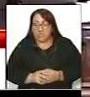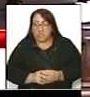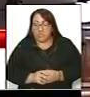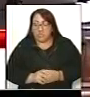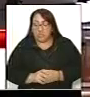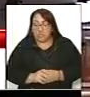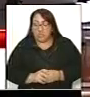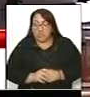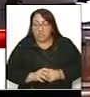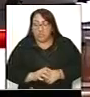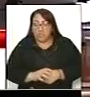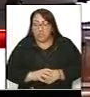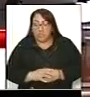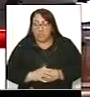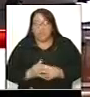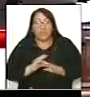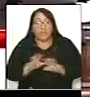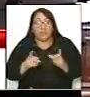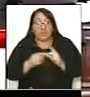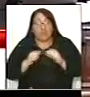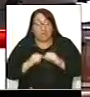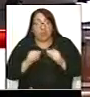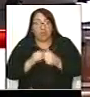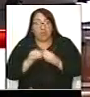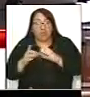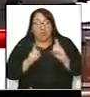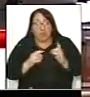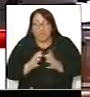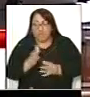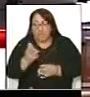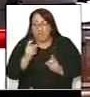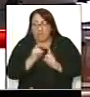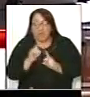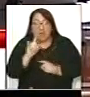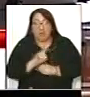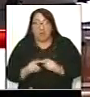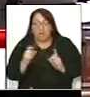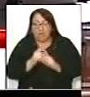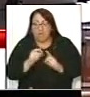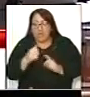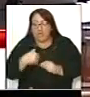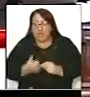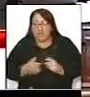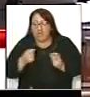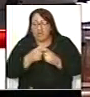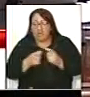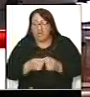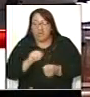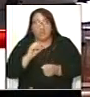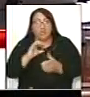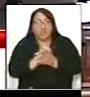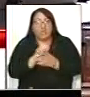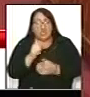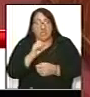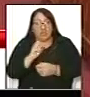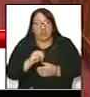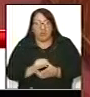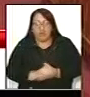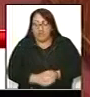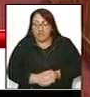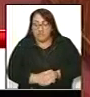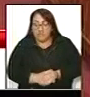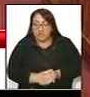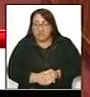por concluido el incidente y continuamos con el debate. Tiene el uso de la palabra la señora congresista Cecilia Chacón.